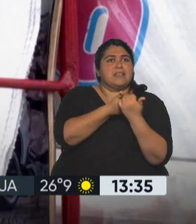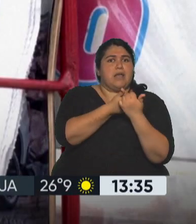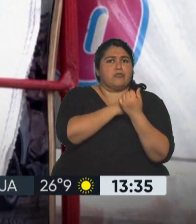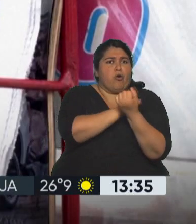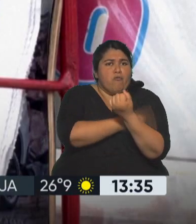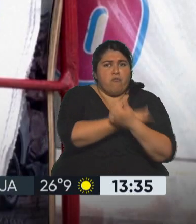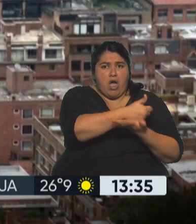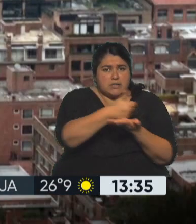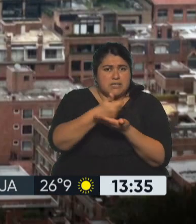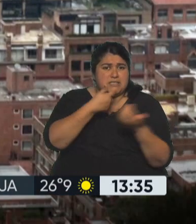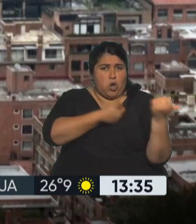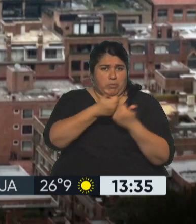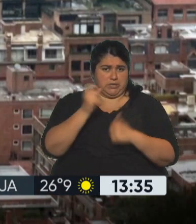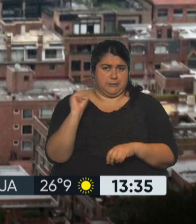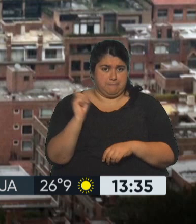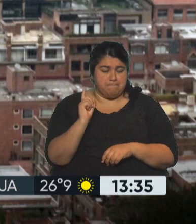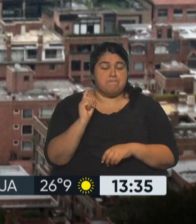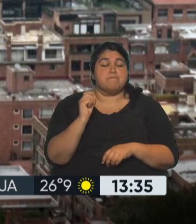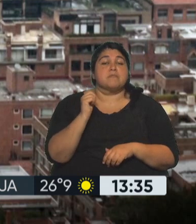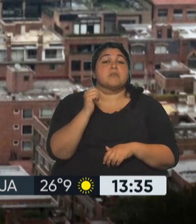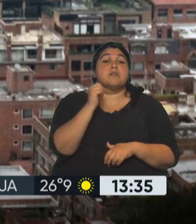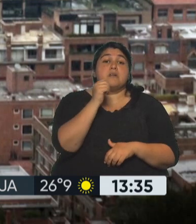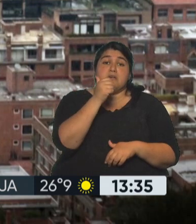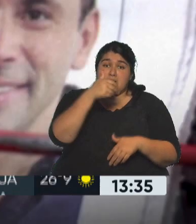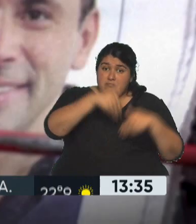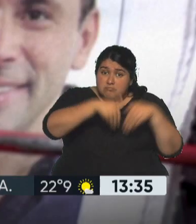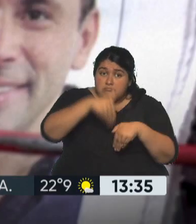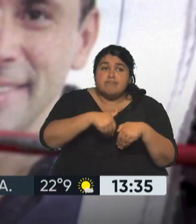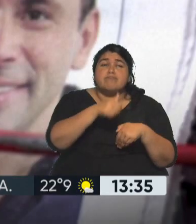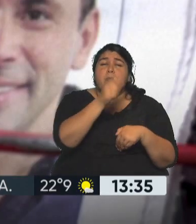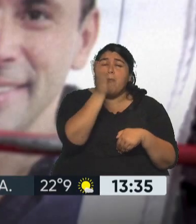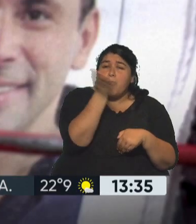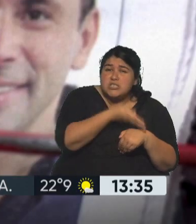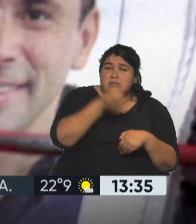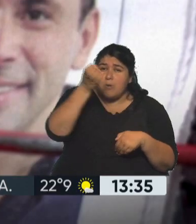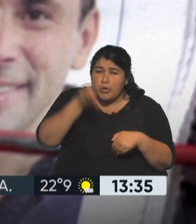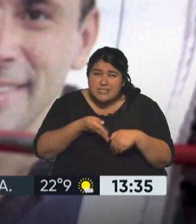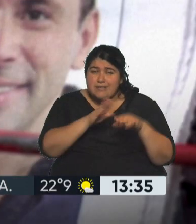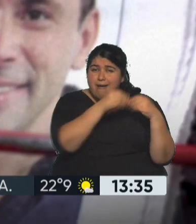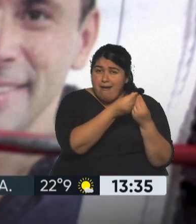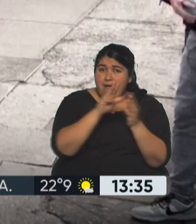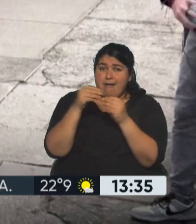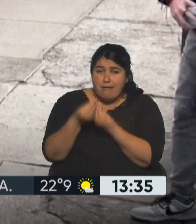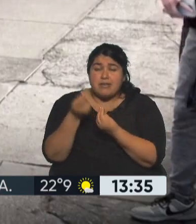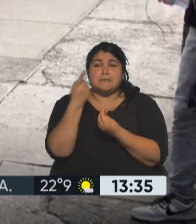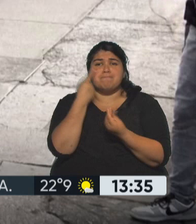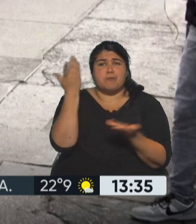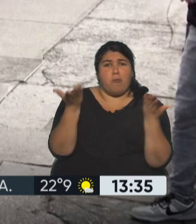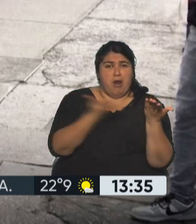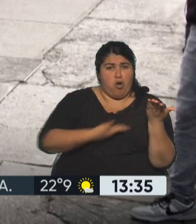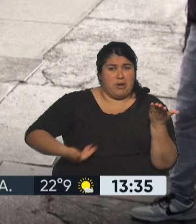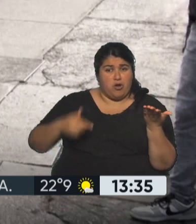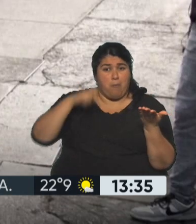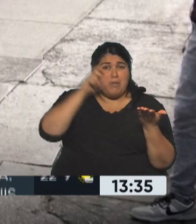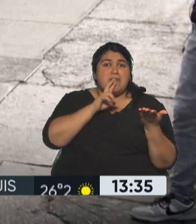plazas electorales. Los resultados, que algunos analistas ven como un inevitable referendo sobre la popularidad de Petro, también indican